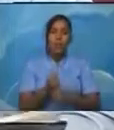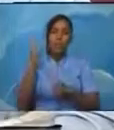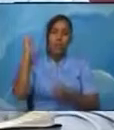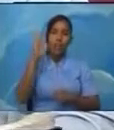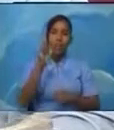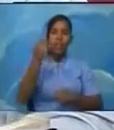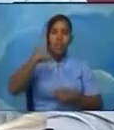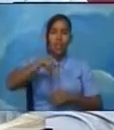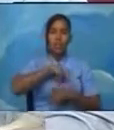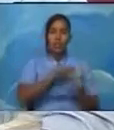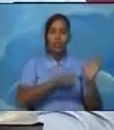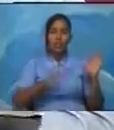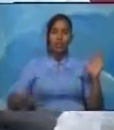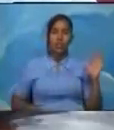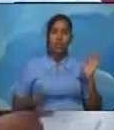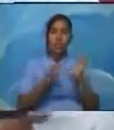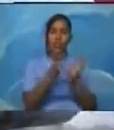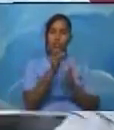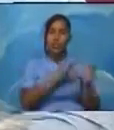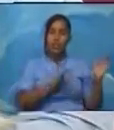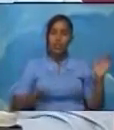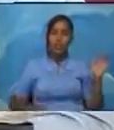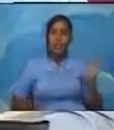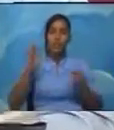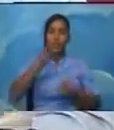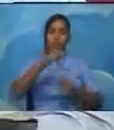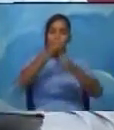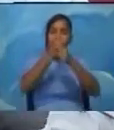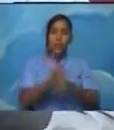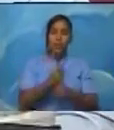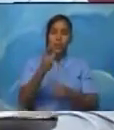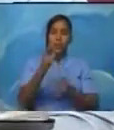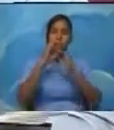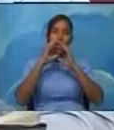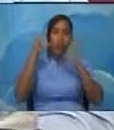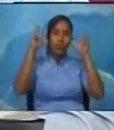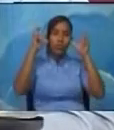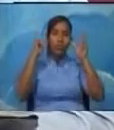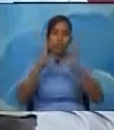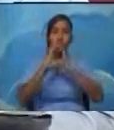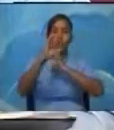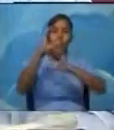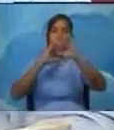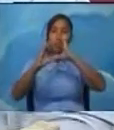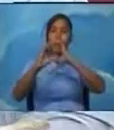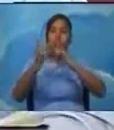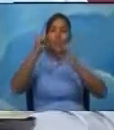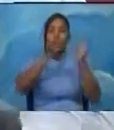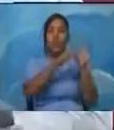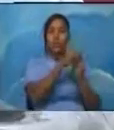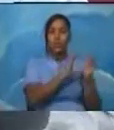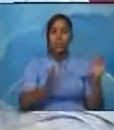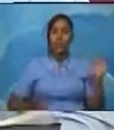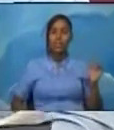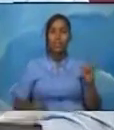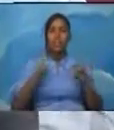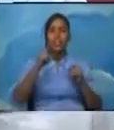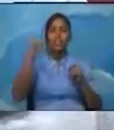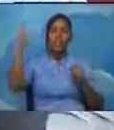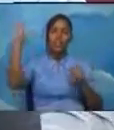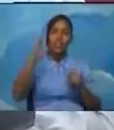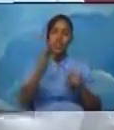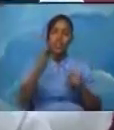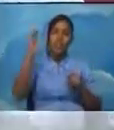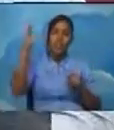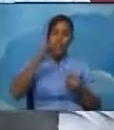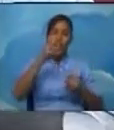la venida de nuestro Señor Jesucristo. Estamos esperando que suene esa trompeta. Aleluya. Gloria al Señor Jesucristo. Y el que ha de